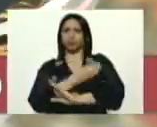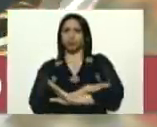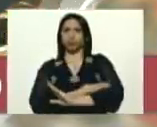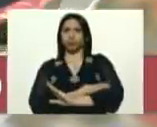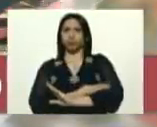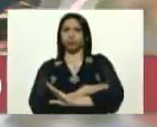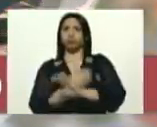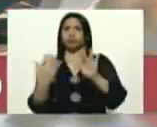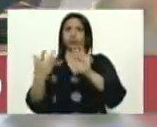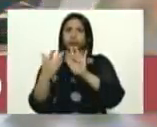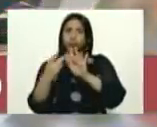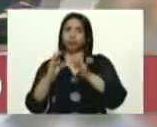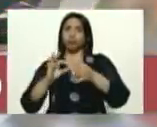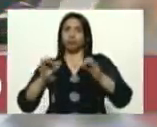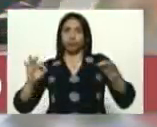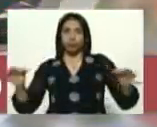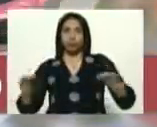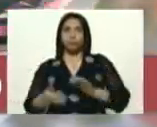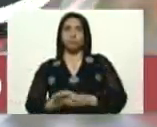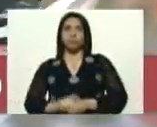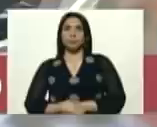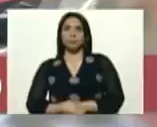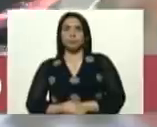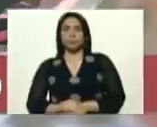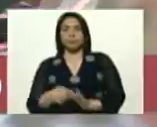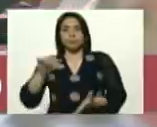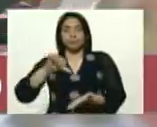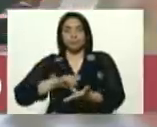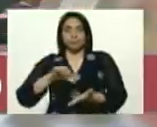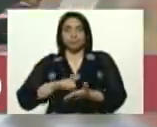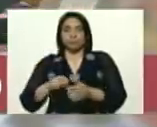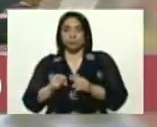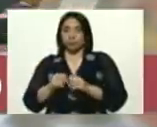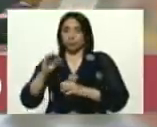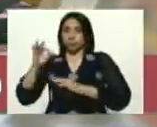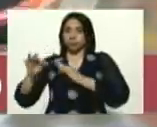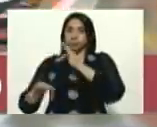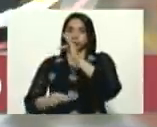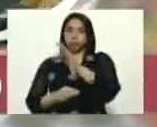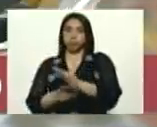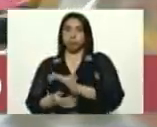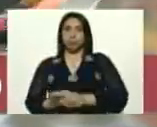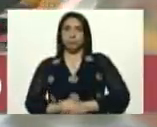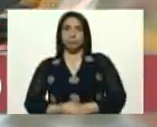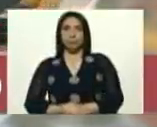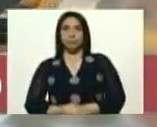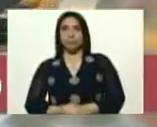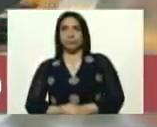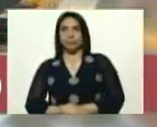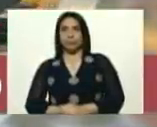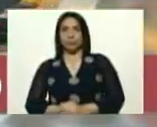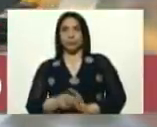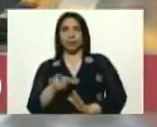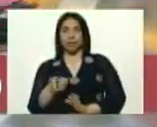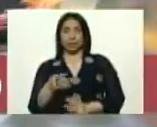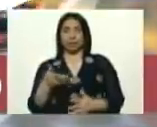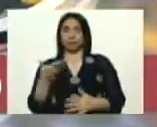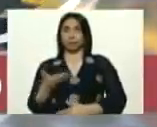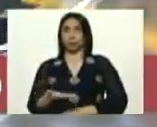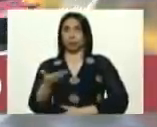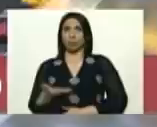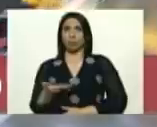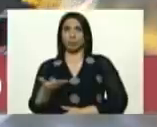de contagio, potenciales focos de contagio que se han derivado de este tronco tan